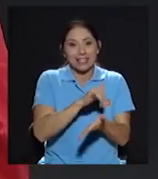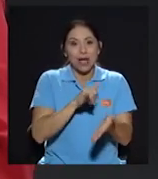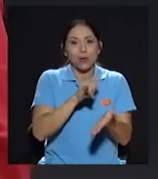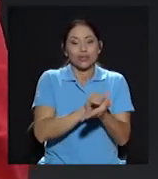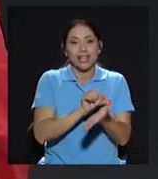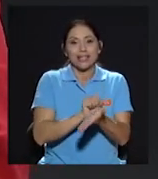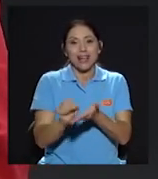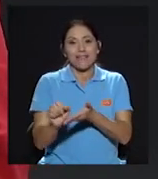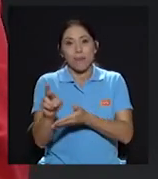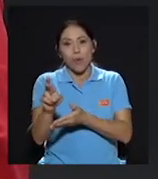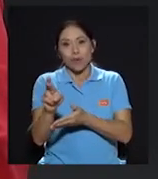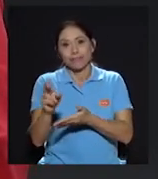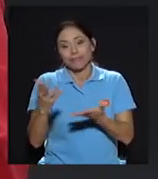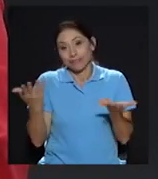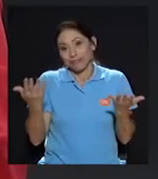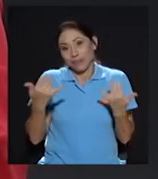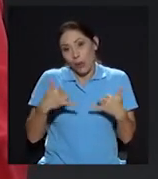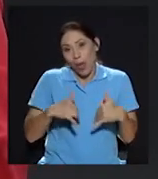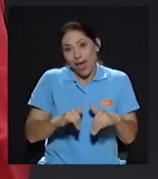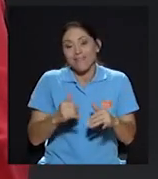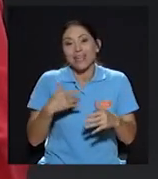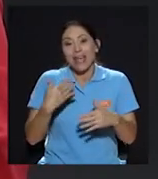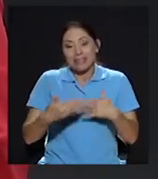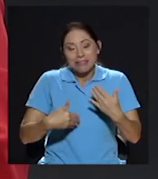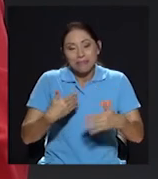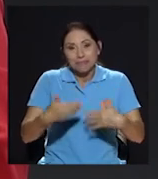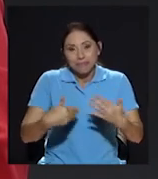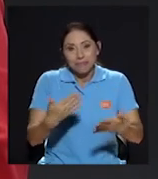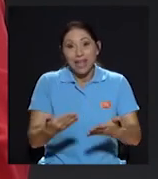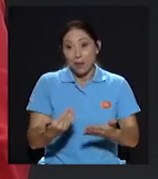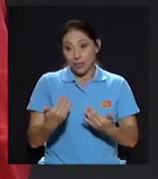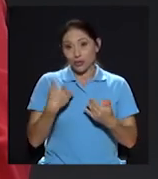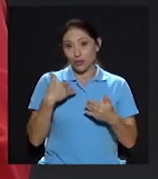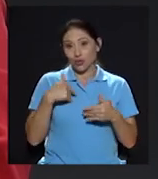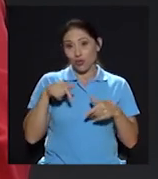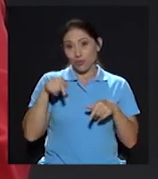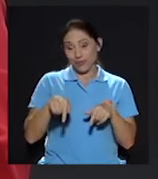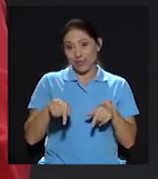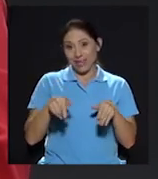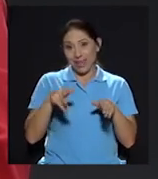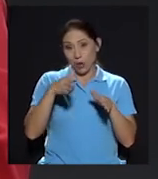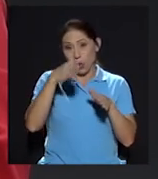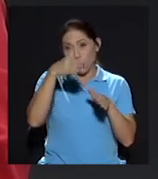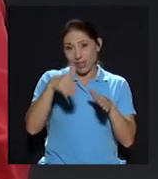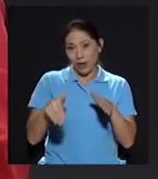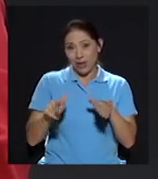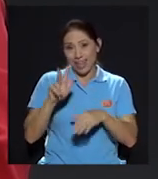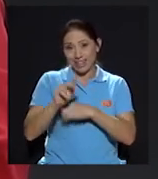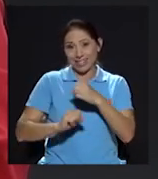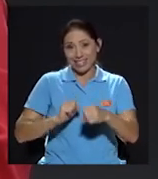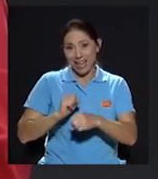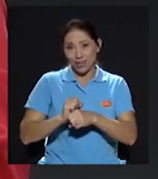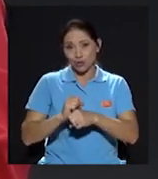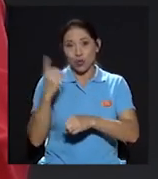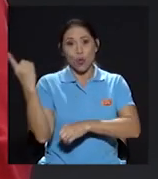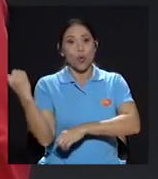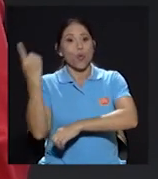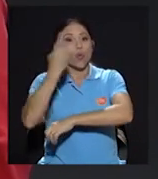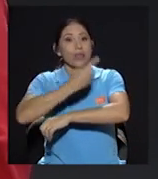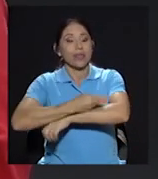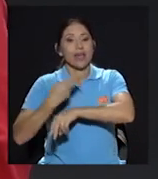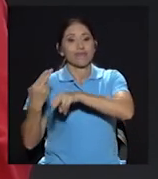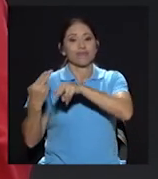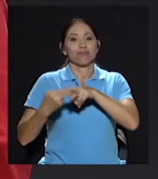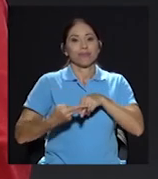todavían dando vuelta y estando en la contraloría y por tres años un día fui nombrada por el congreso como